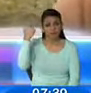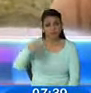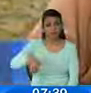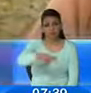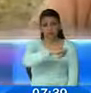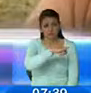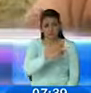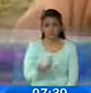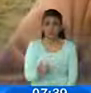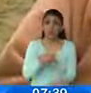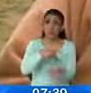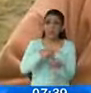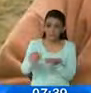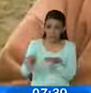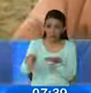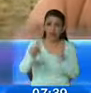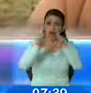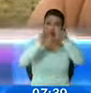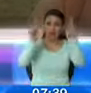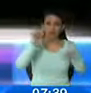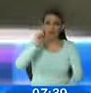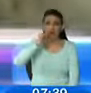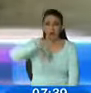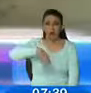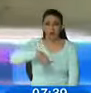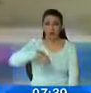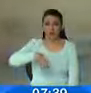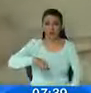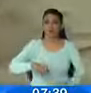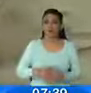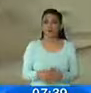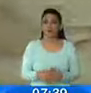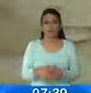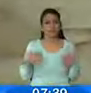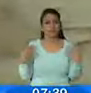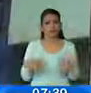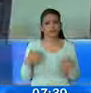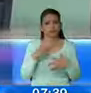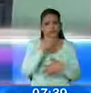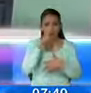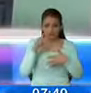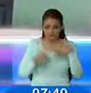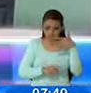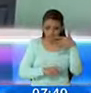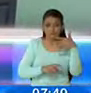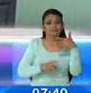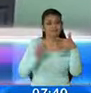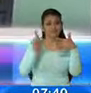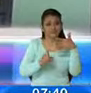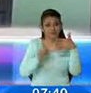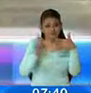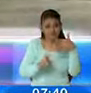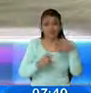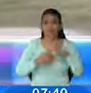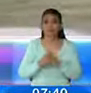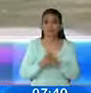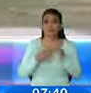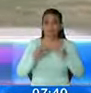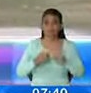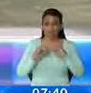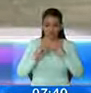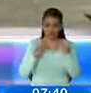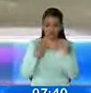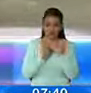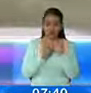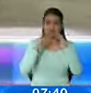nosotros porque pagamos a la empresa de agua potable. Al ver todas estas necesidades que tiene la gente, Techo para mi país se vuelve a